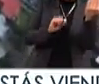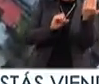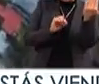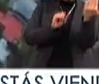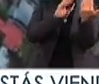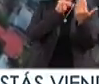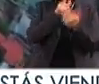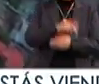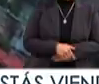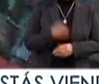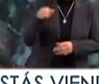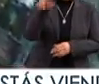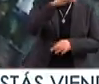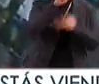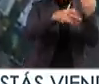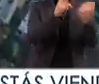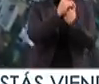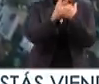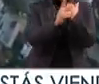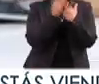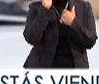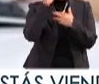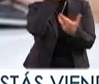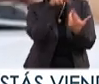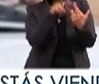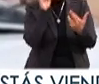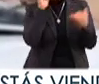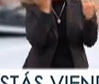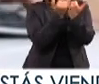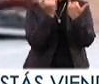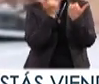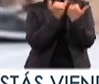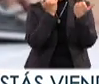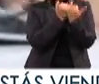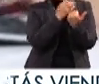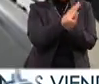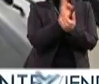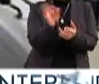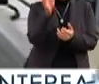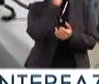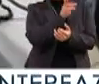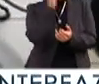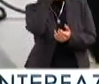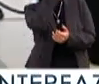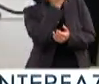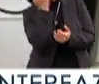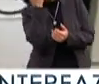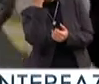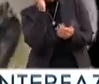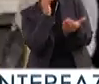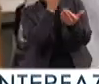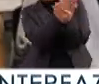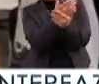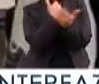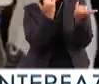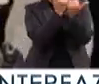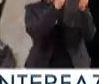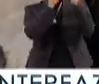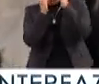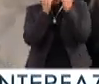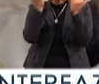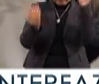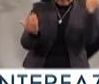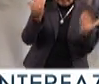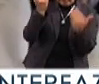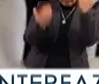años. Todos los países, sorprende todos los países de la región, desde que se empiezan a aplicar pruebas de evaluación estabilizadas y compradas